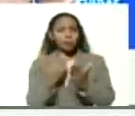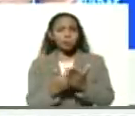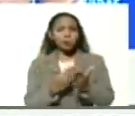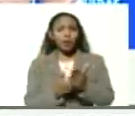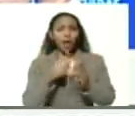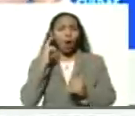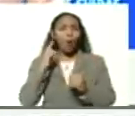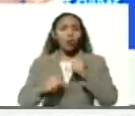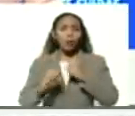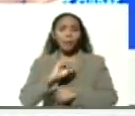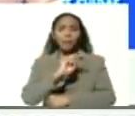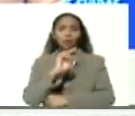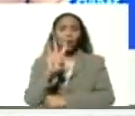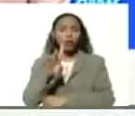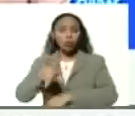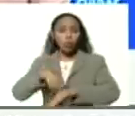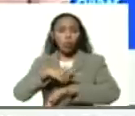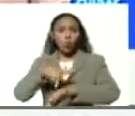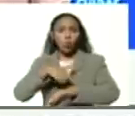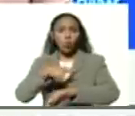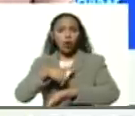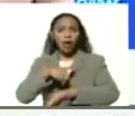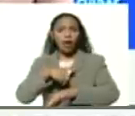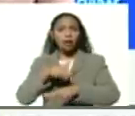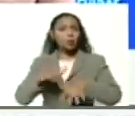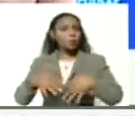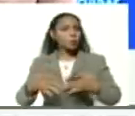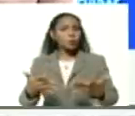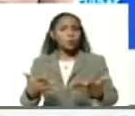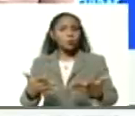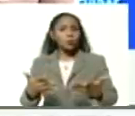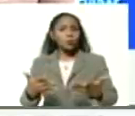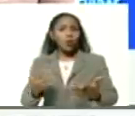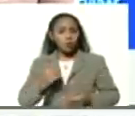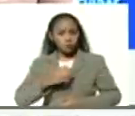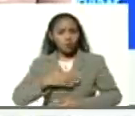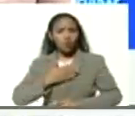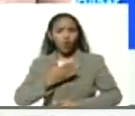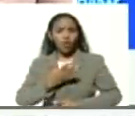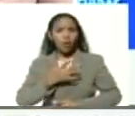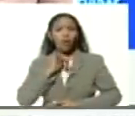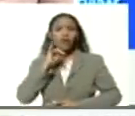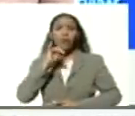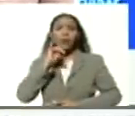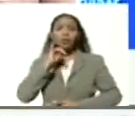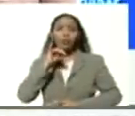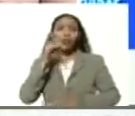las últimas 24 horas, de los cuales podemos informar